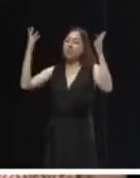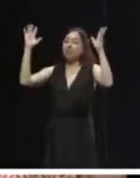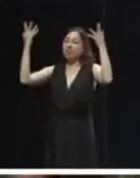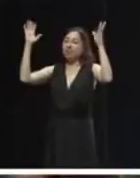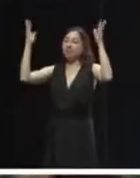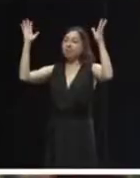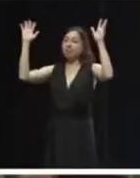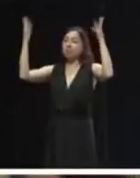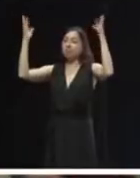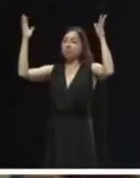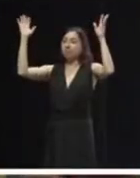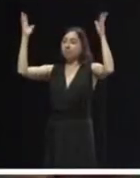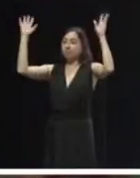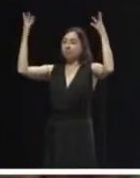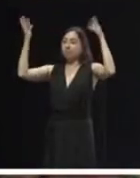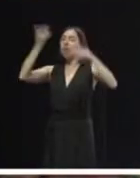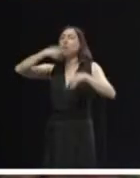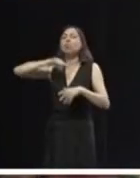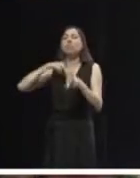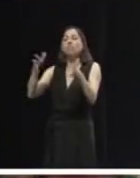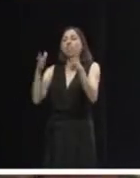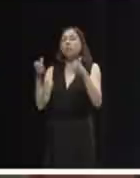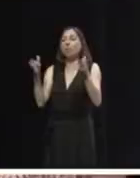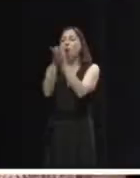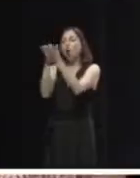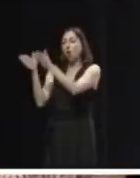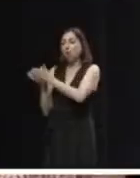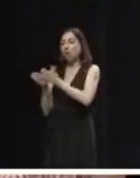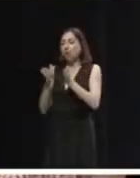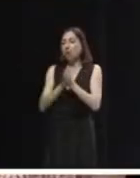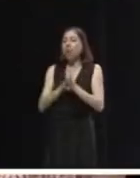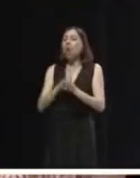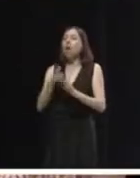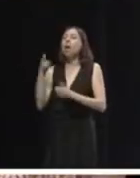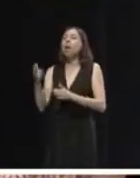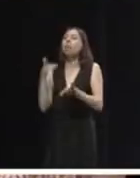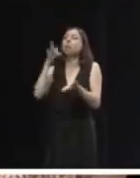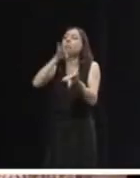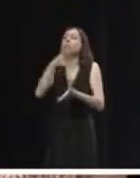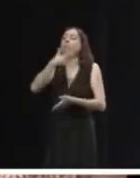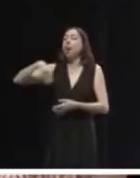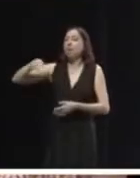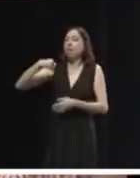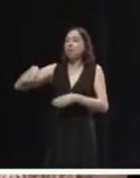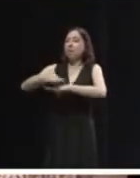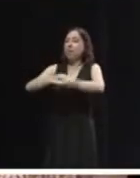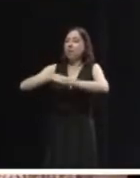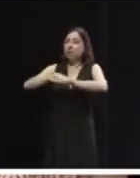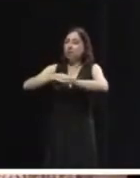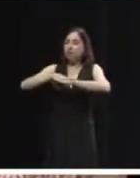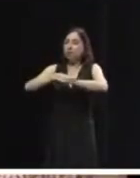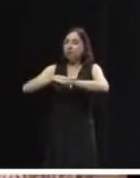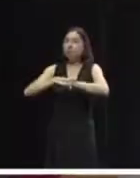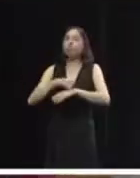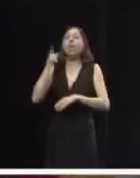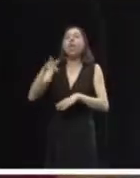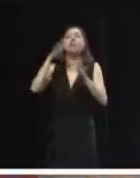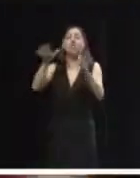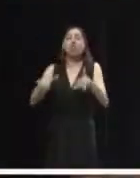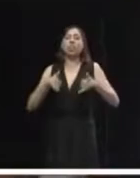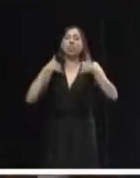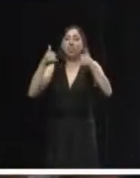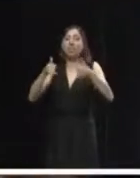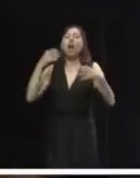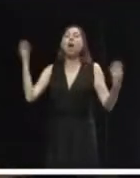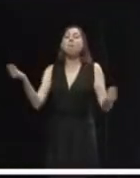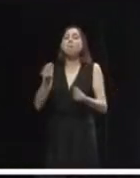vida! ¡Venceremos, compañeros! Y será presidenta de gobierno por primera vez en la historia democrática Yolanda Díaz, la